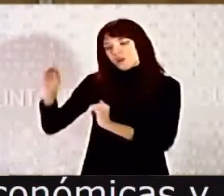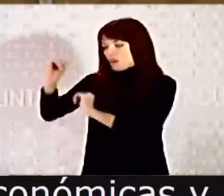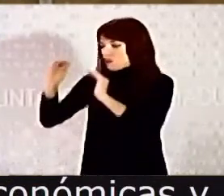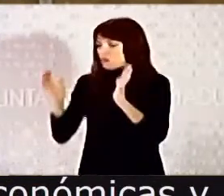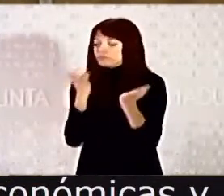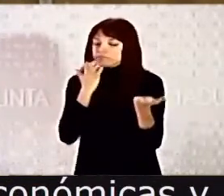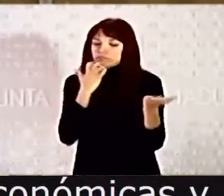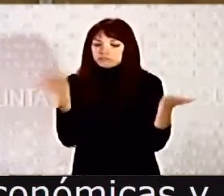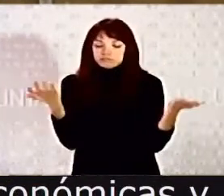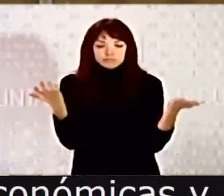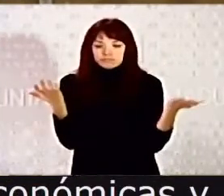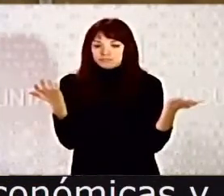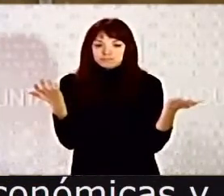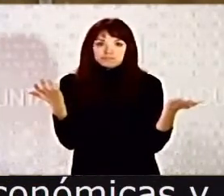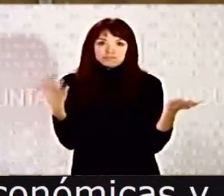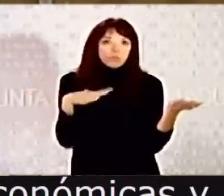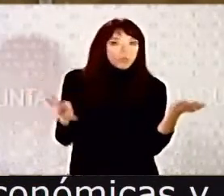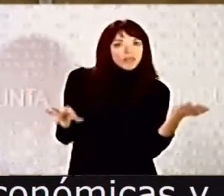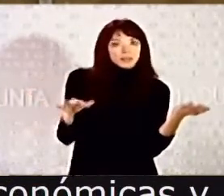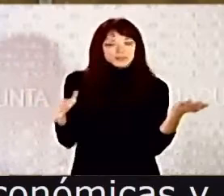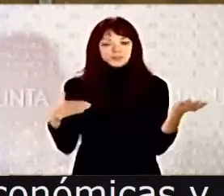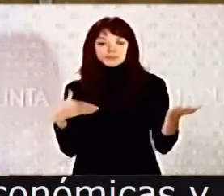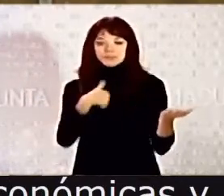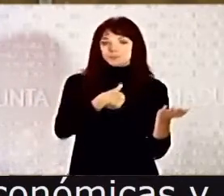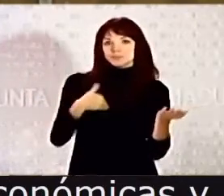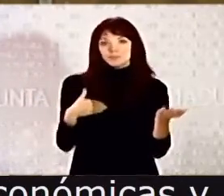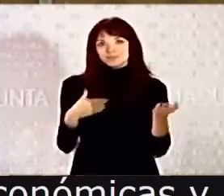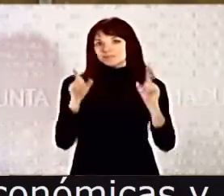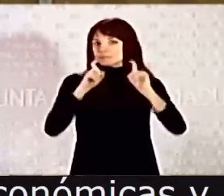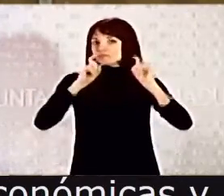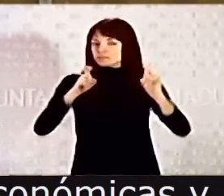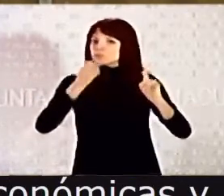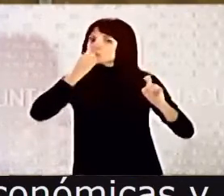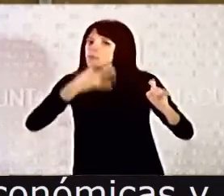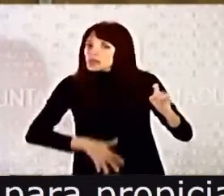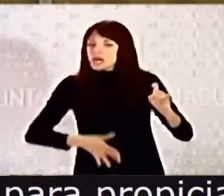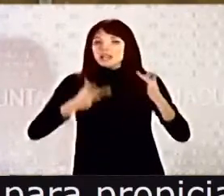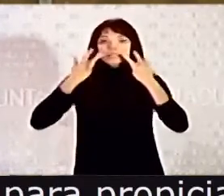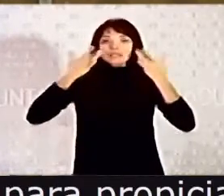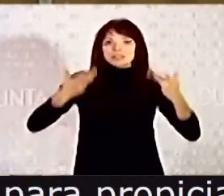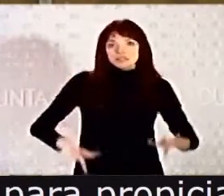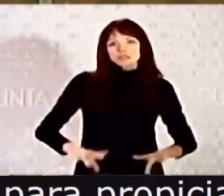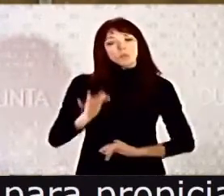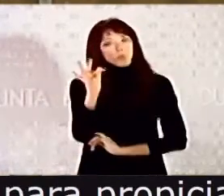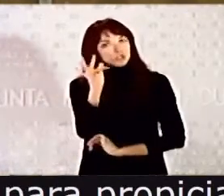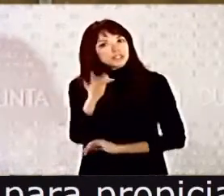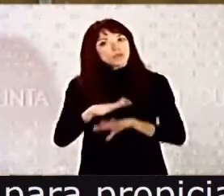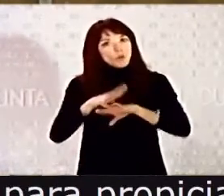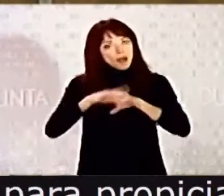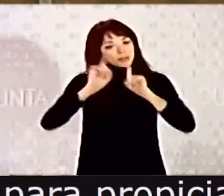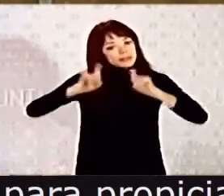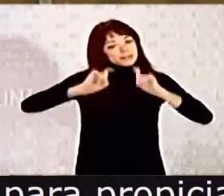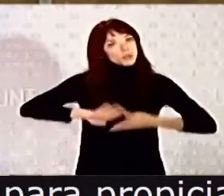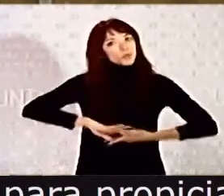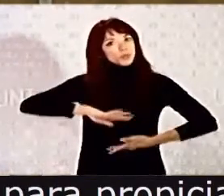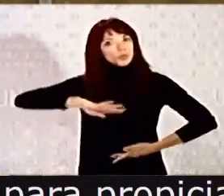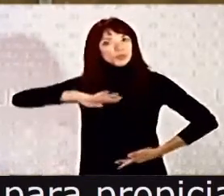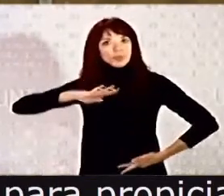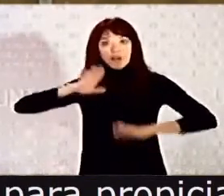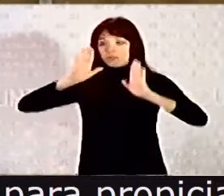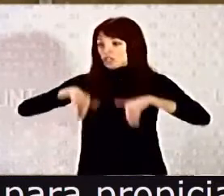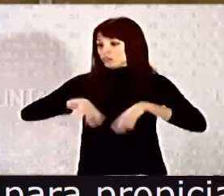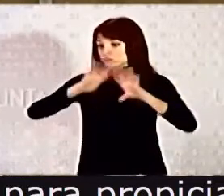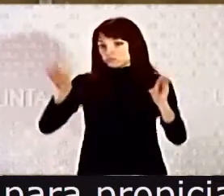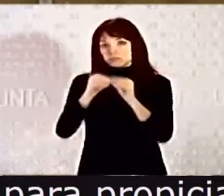para propiciar unos roles de padre y madre democráticos, positivos. En definitiva, los programas de familia han funcionado